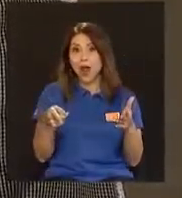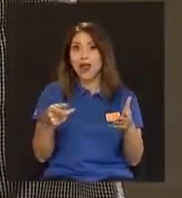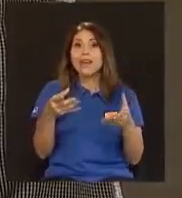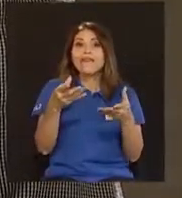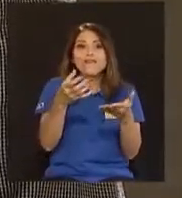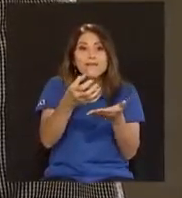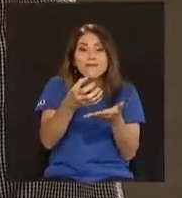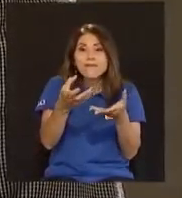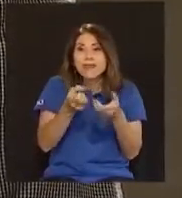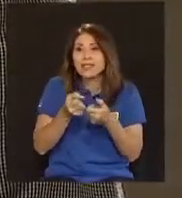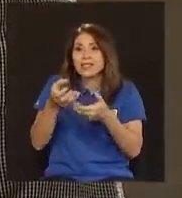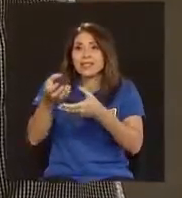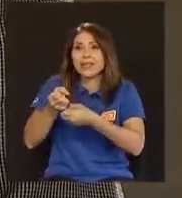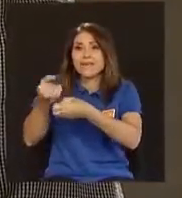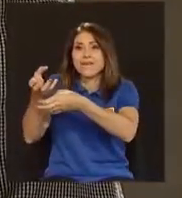importante.